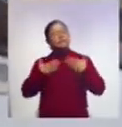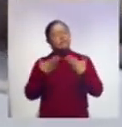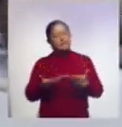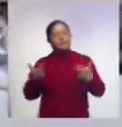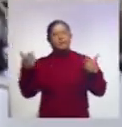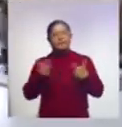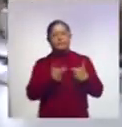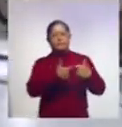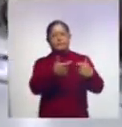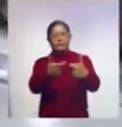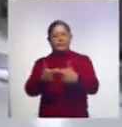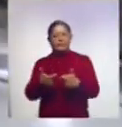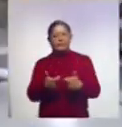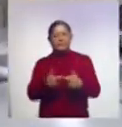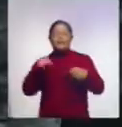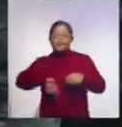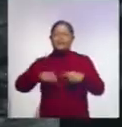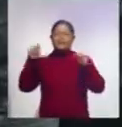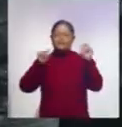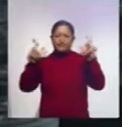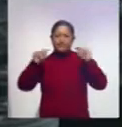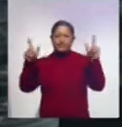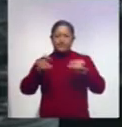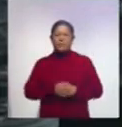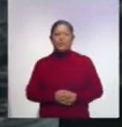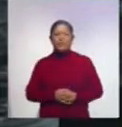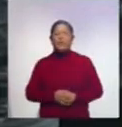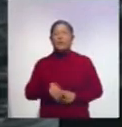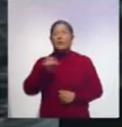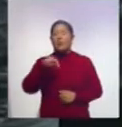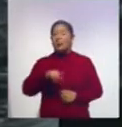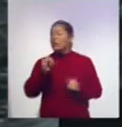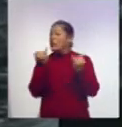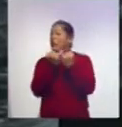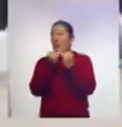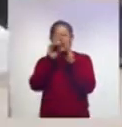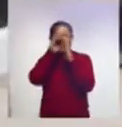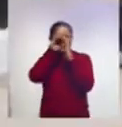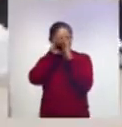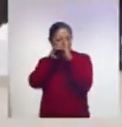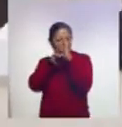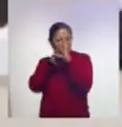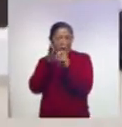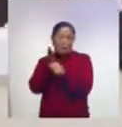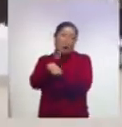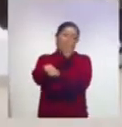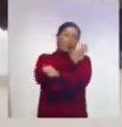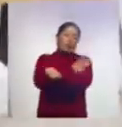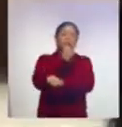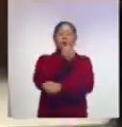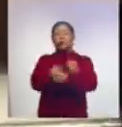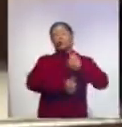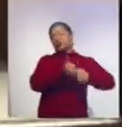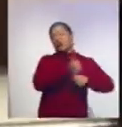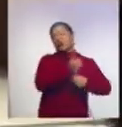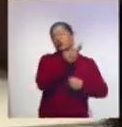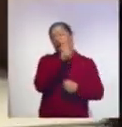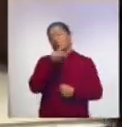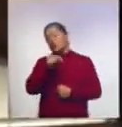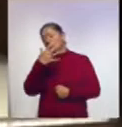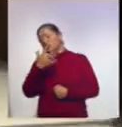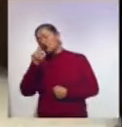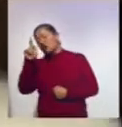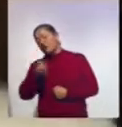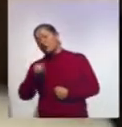invertir en Tlaxcala, además de que en la entidad se ha logrado reducir la pobreza en los últimos 2 años en 5 puntos porcentuales y